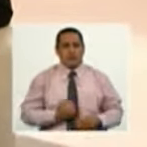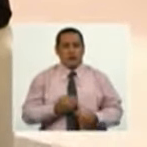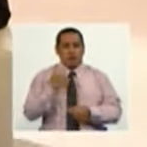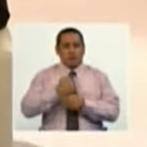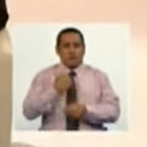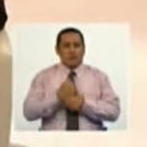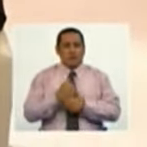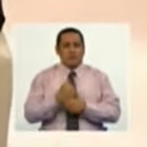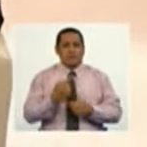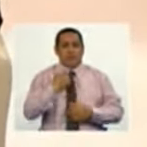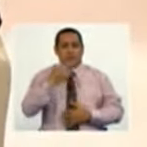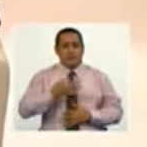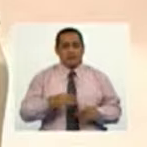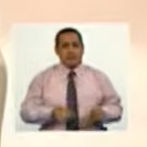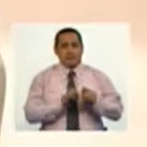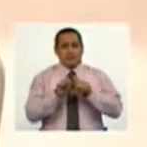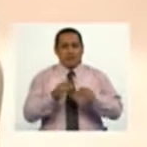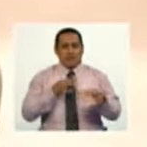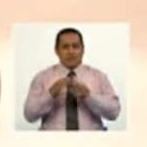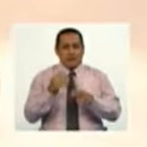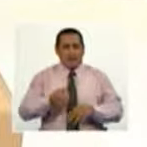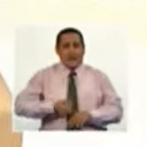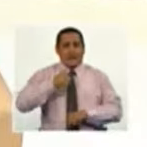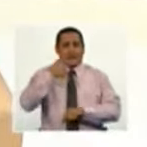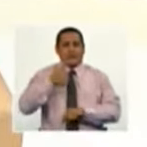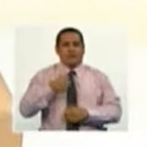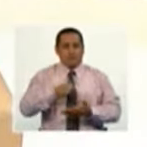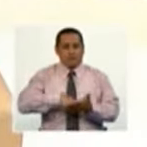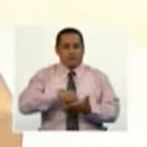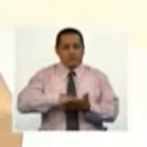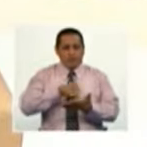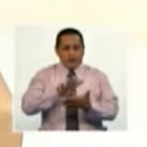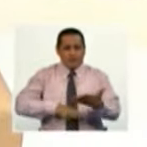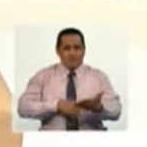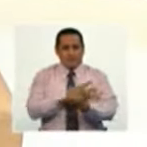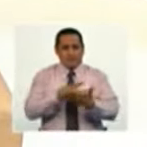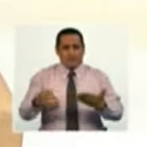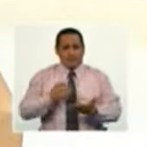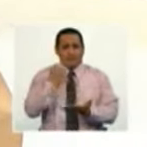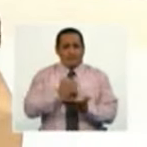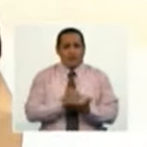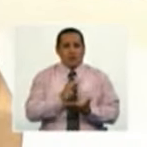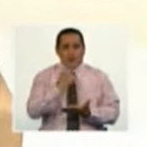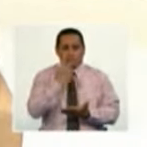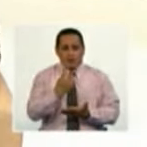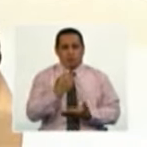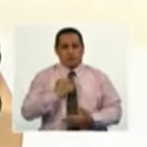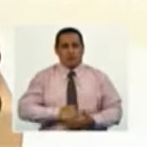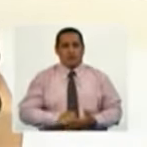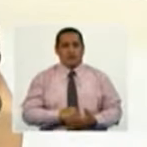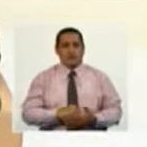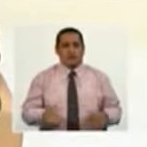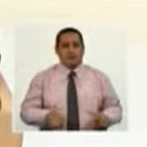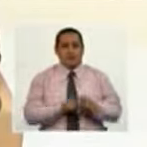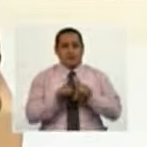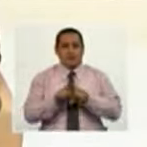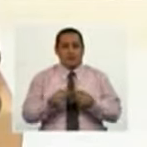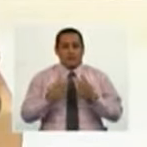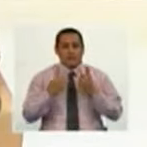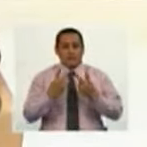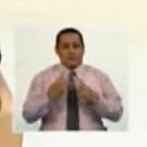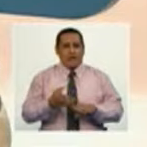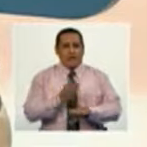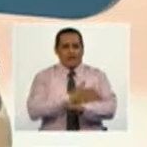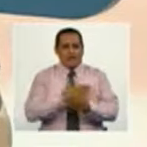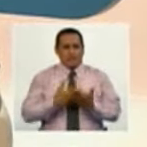supuesta trabajadora. Sin duda. Es más, también indica que el propio jefe de recursos humanos firma la planilla de pagos donde figuraba la hija. Claro,